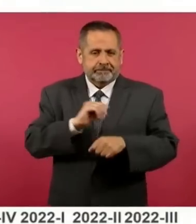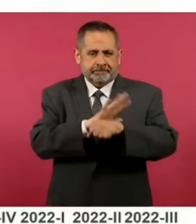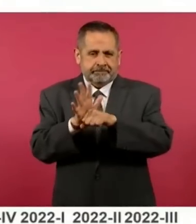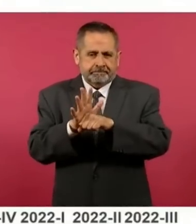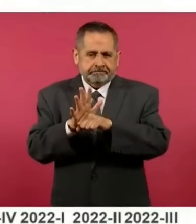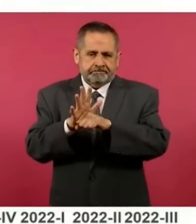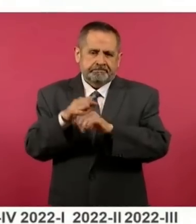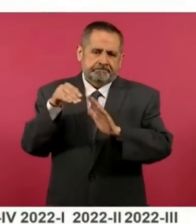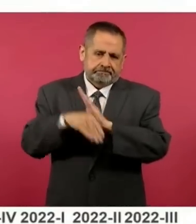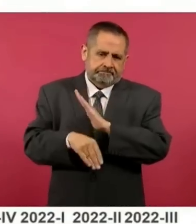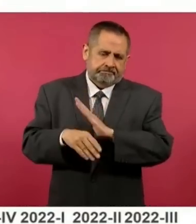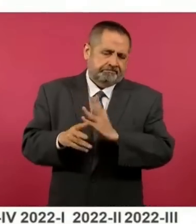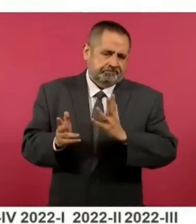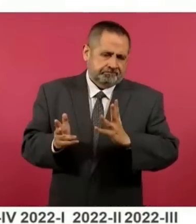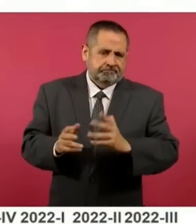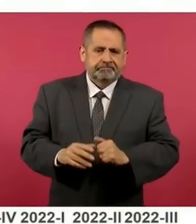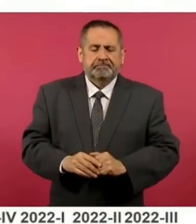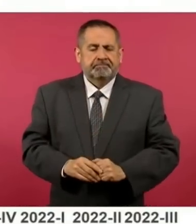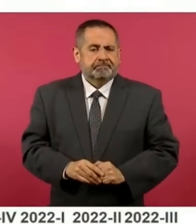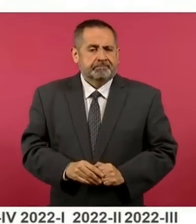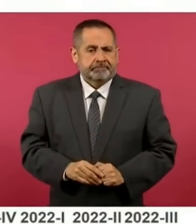pandemia,